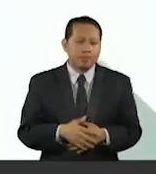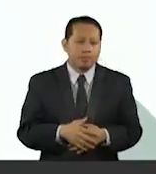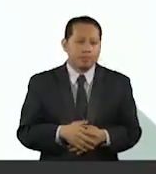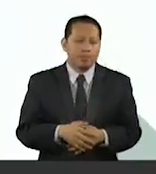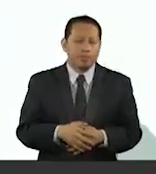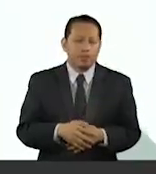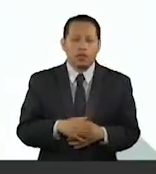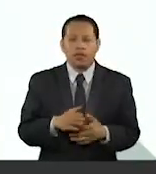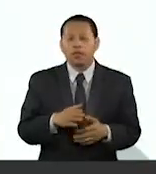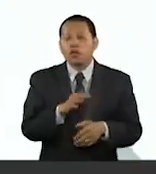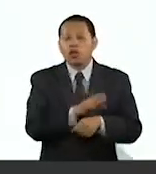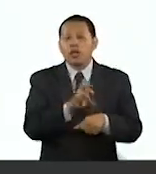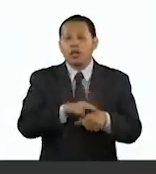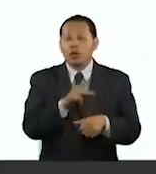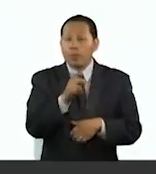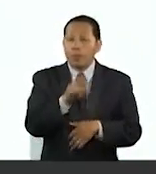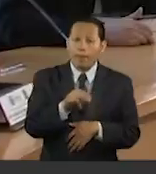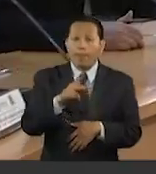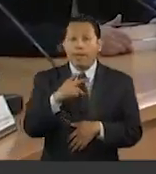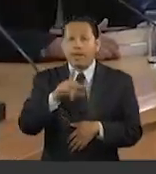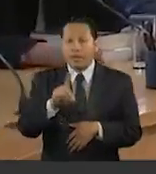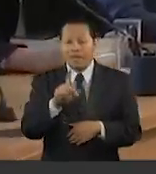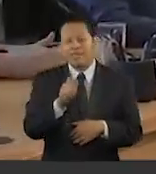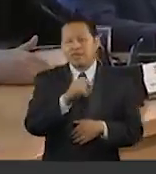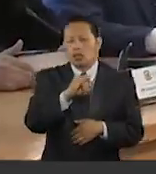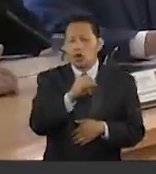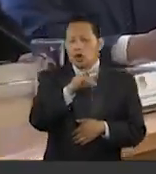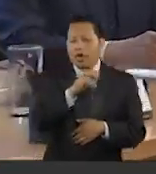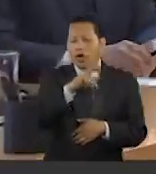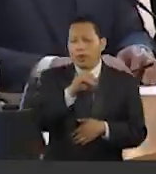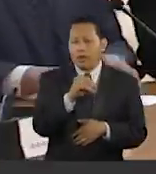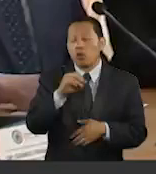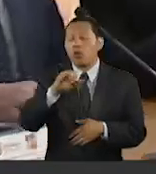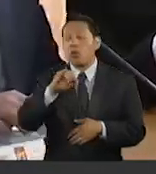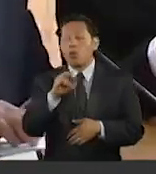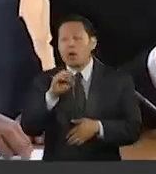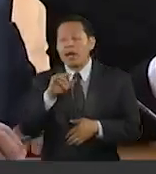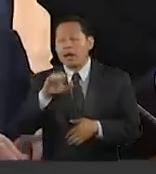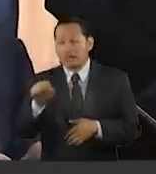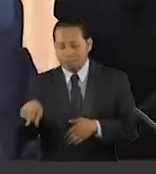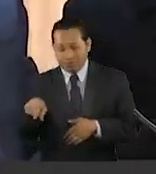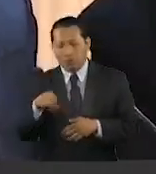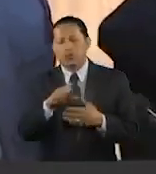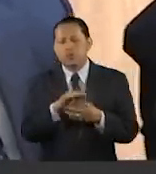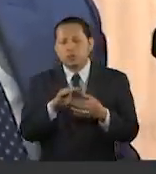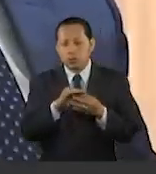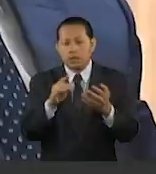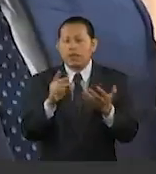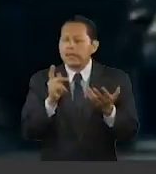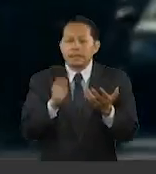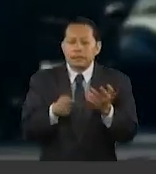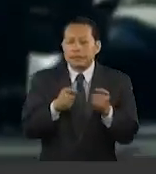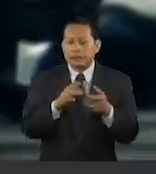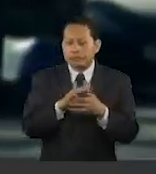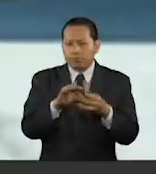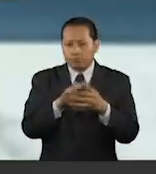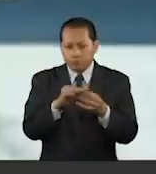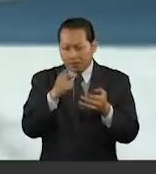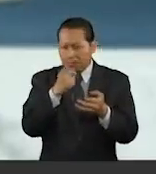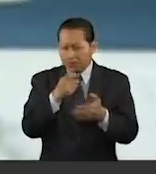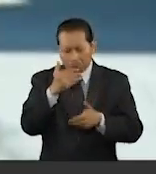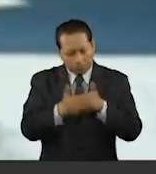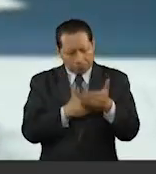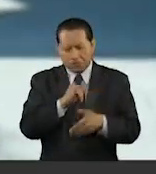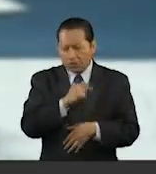los coordinadores del pan y del PRD los diputados Jorge Romero y Francisco Esquivel huacus dieron detalles de este encuentro y externaron su disposición a